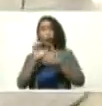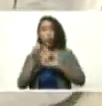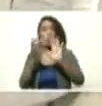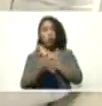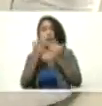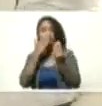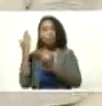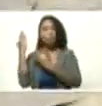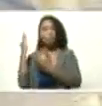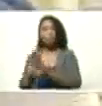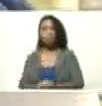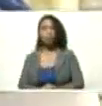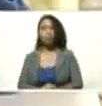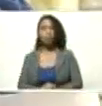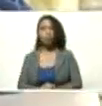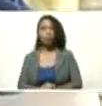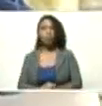Ernesto,